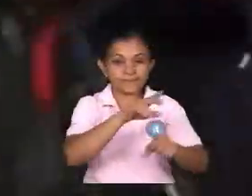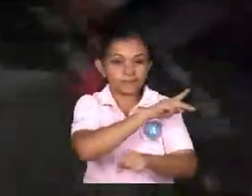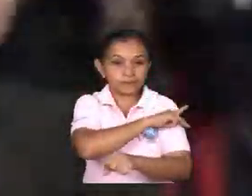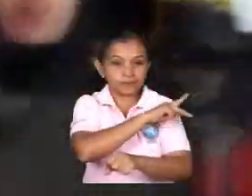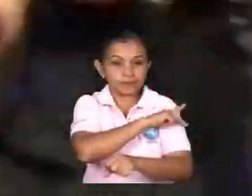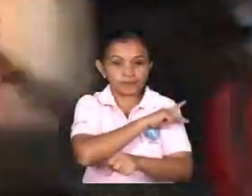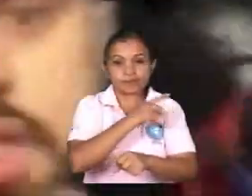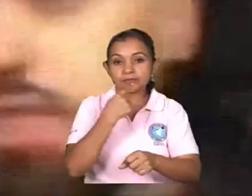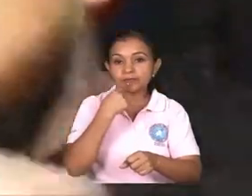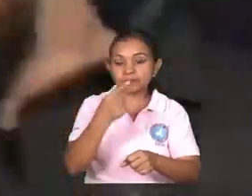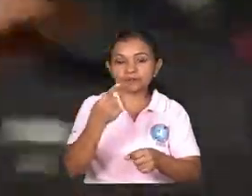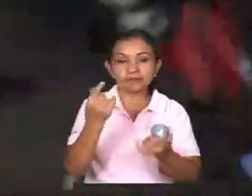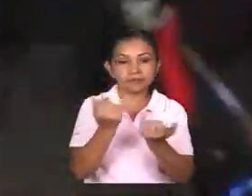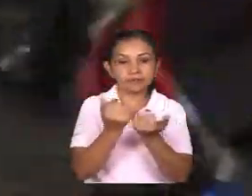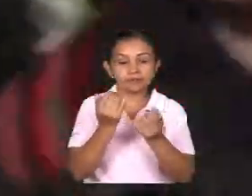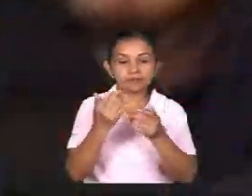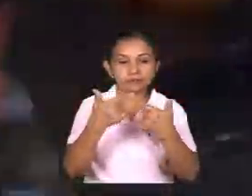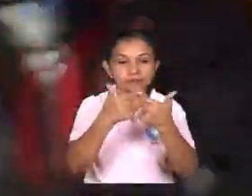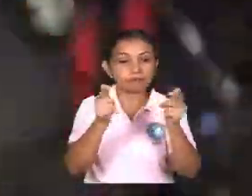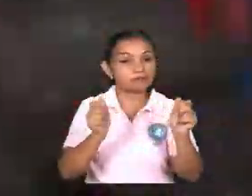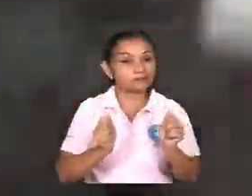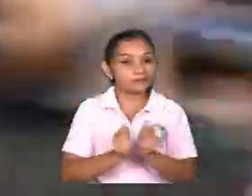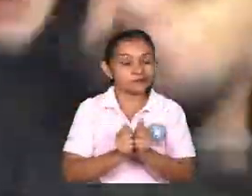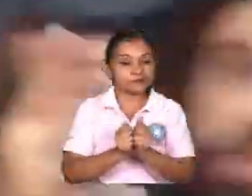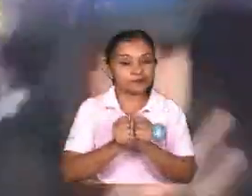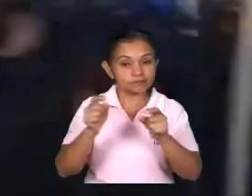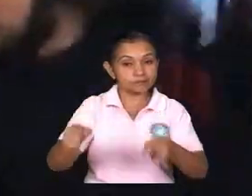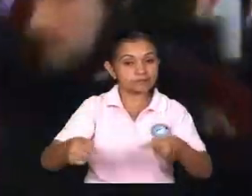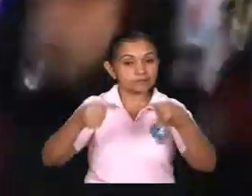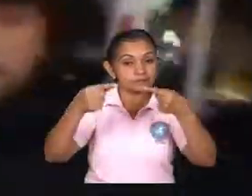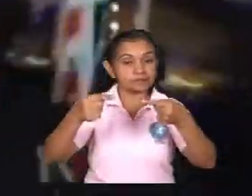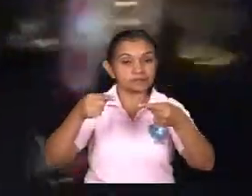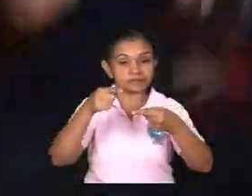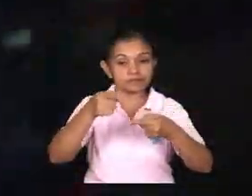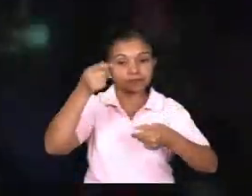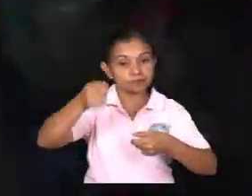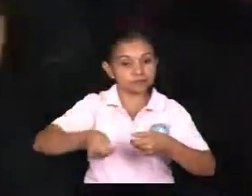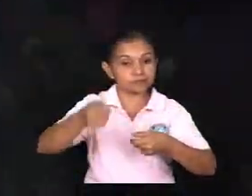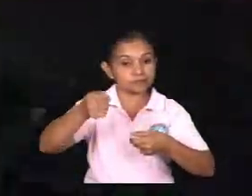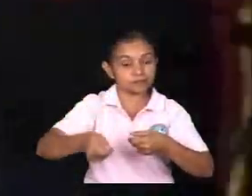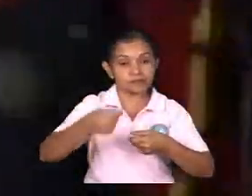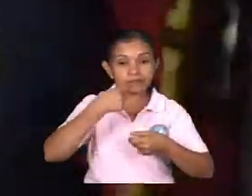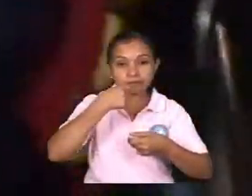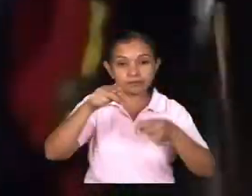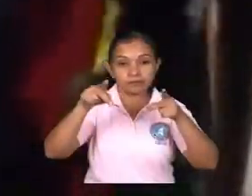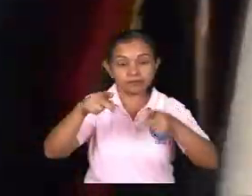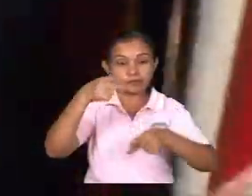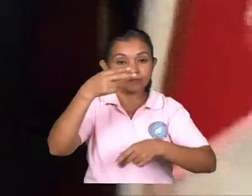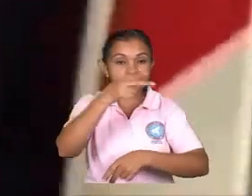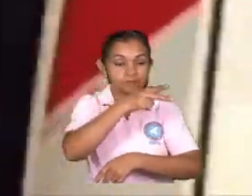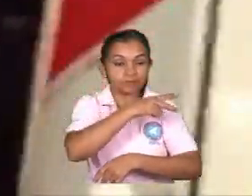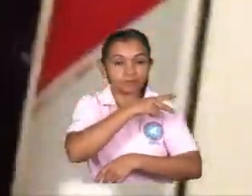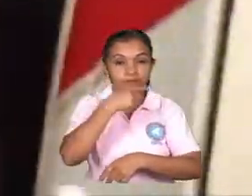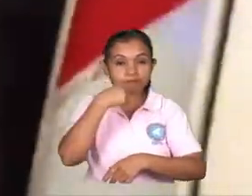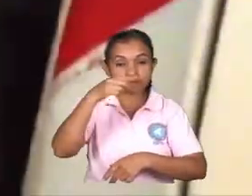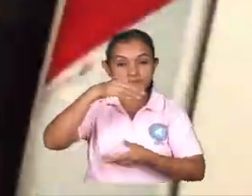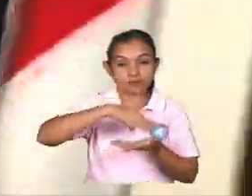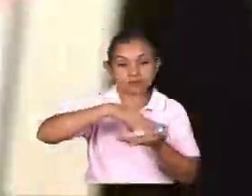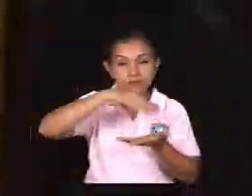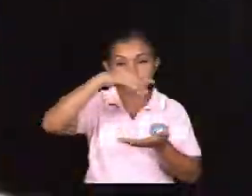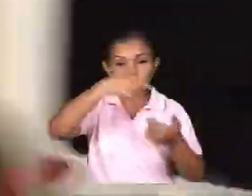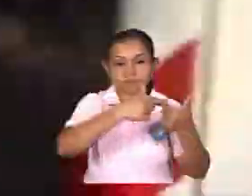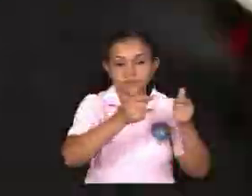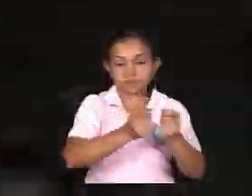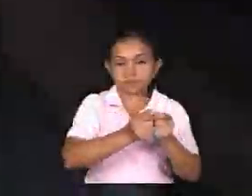muy criticada desde las filas del movimiento y de la oposición. Su abogado consideró que las autoridades buscan intimidar al colectivo que